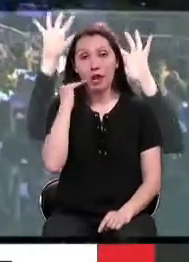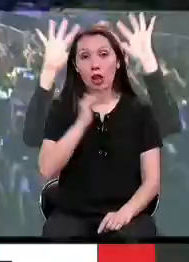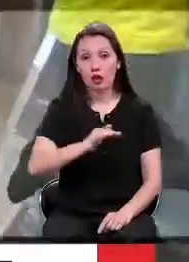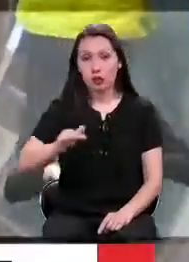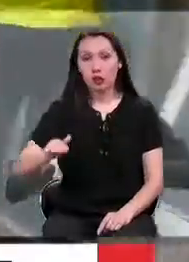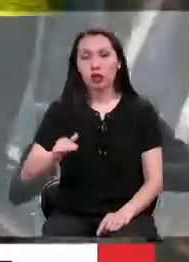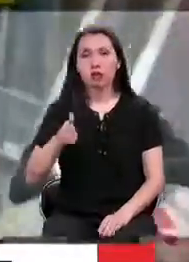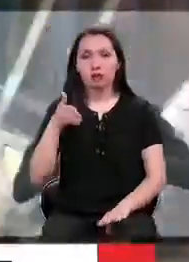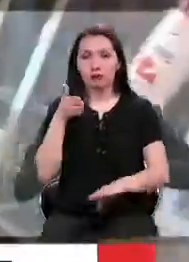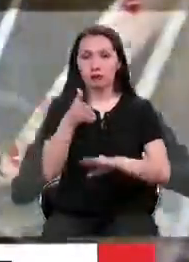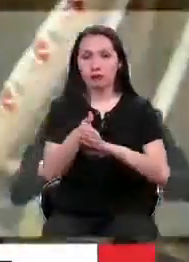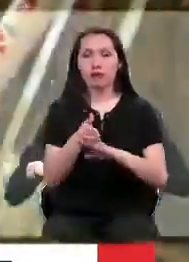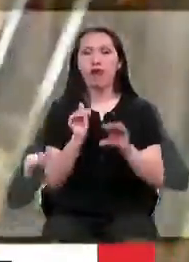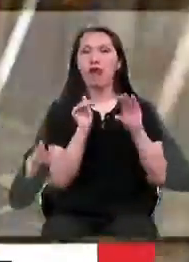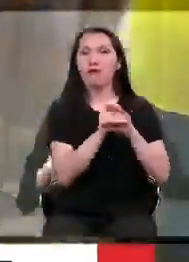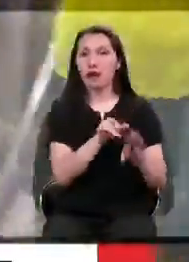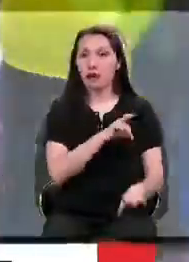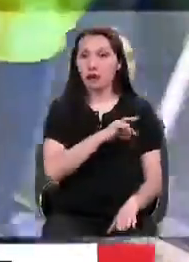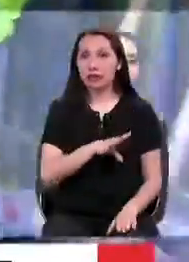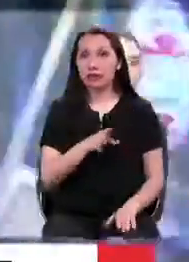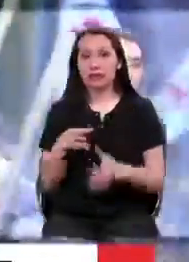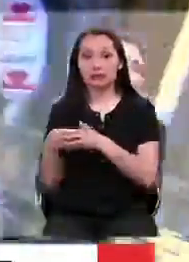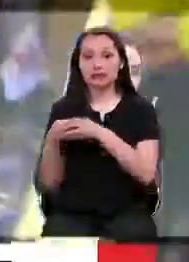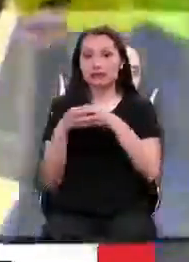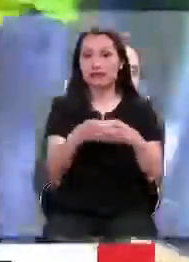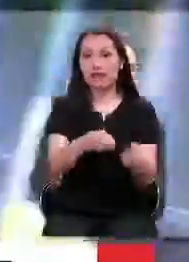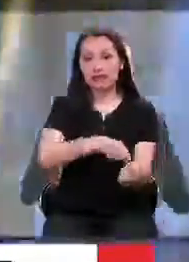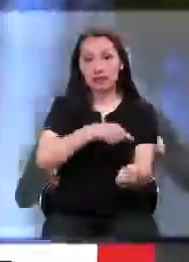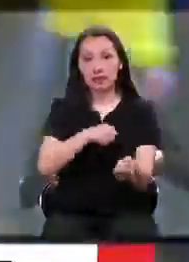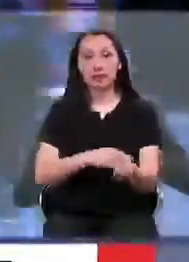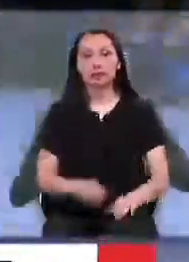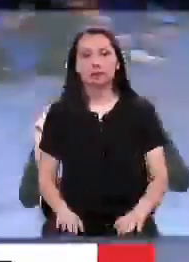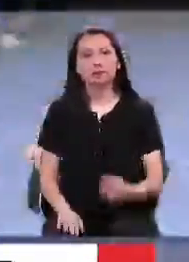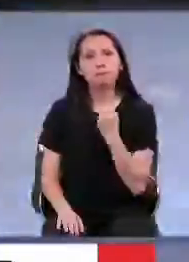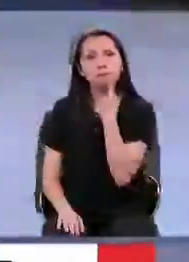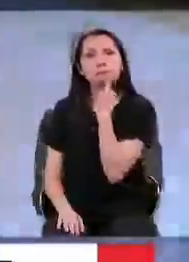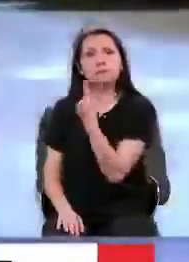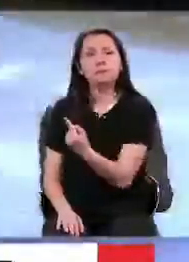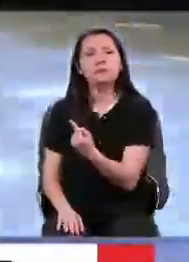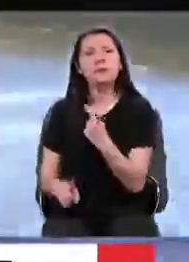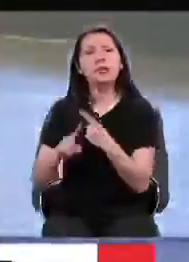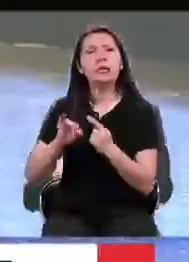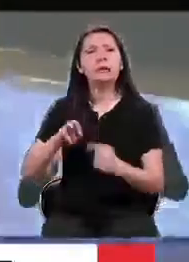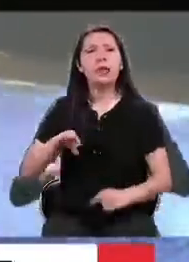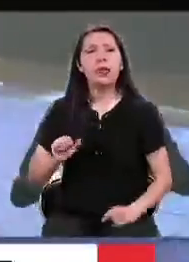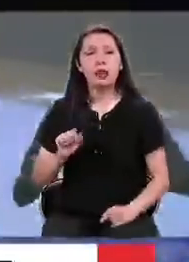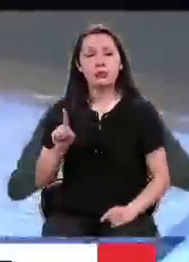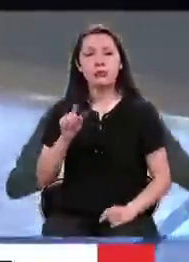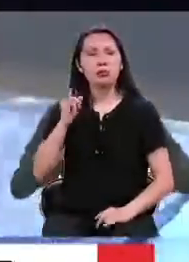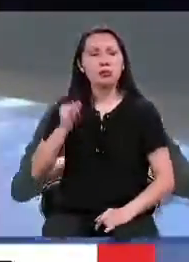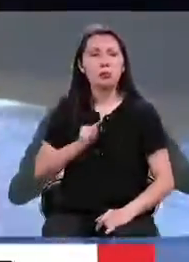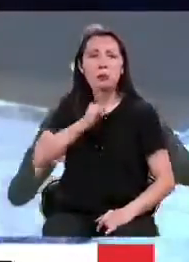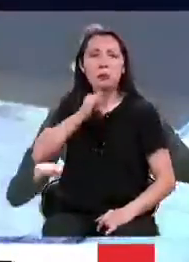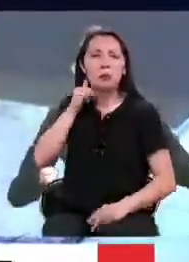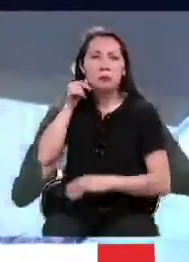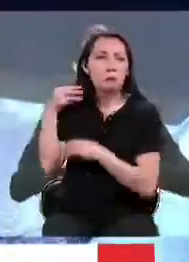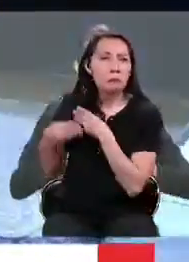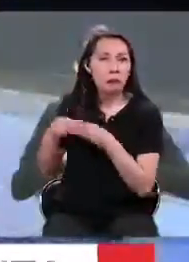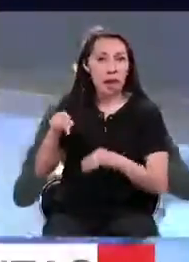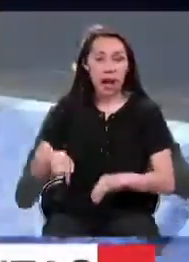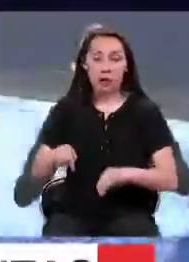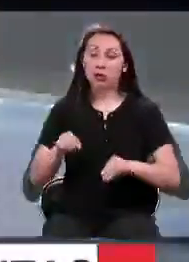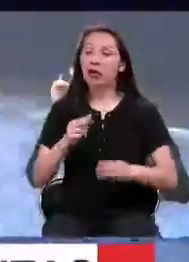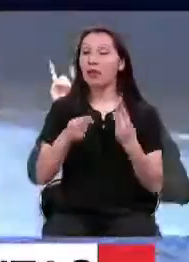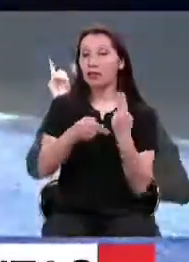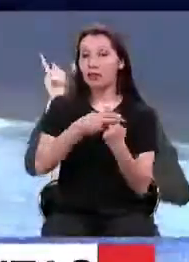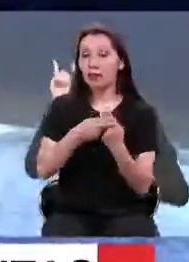niños concurrir hasta los bancos de Chile en familia. Jimena, una de los siempre mitos que se dicen a esta hora en la Teletón